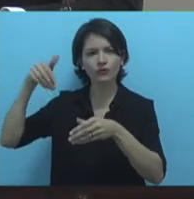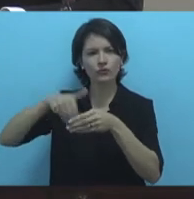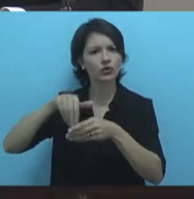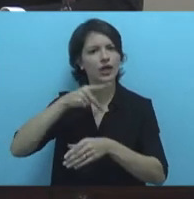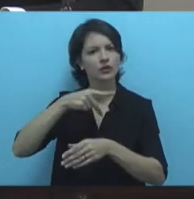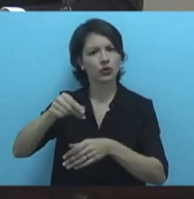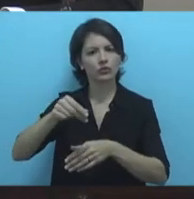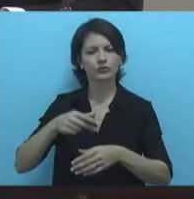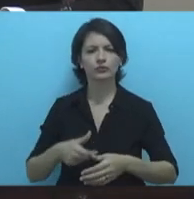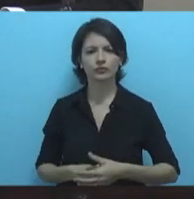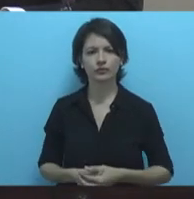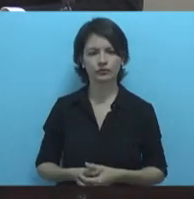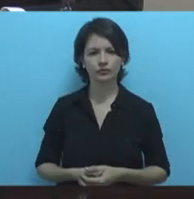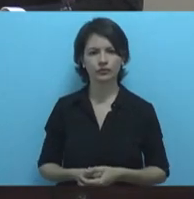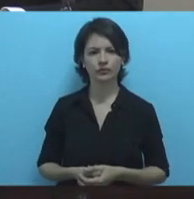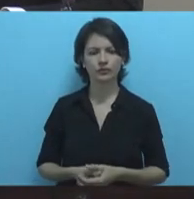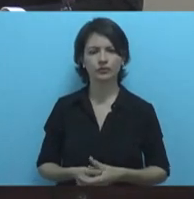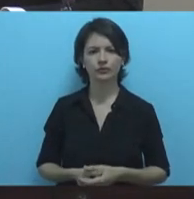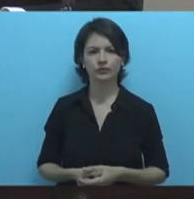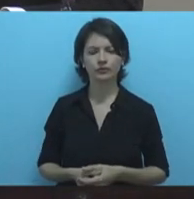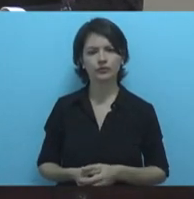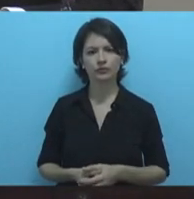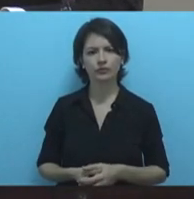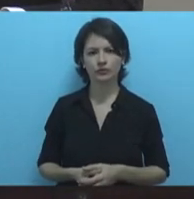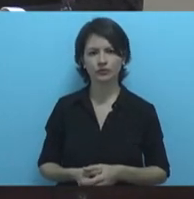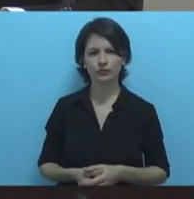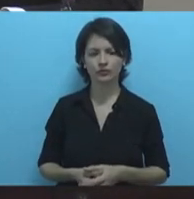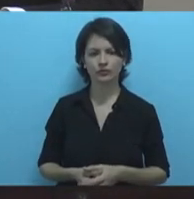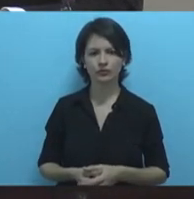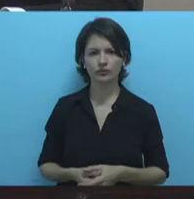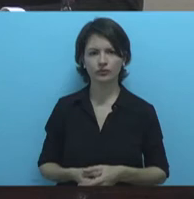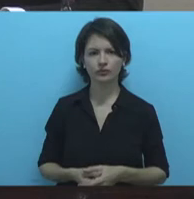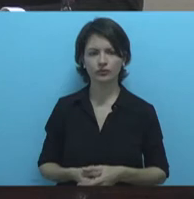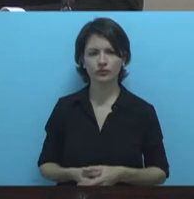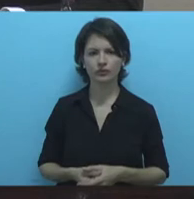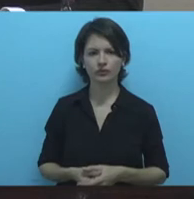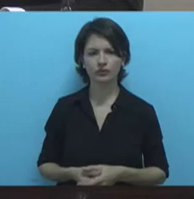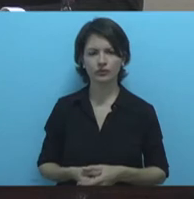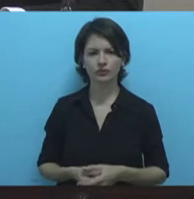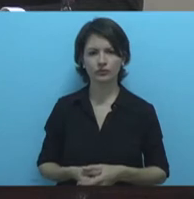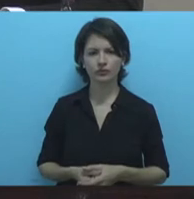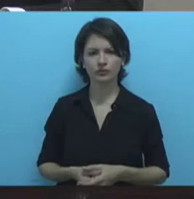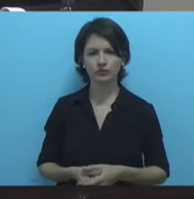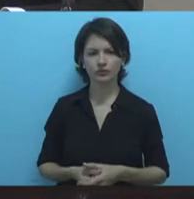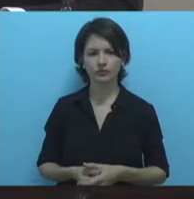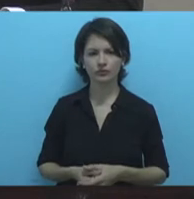de acuerdo ponemos en consideración entonces el proyecto de ley en general